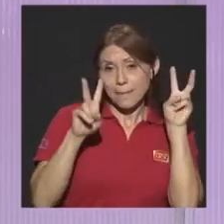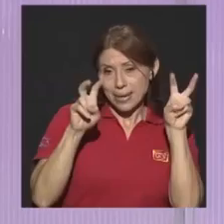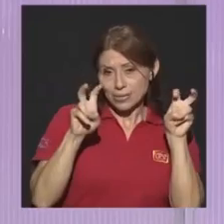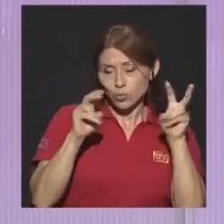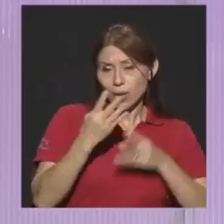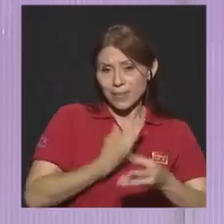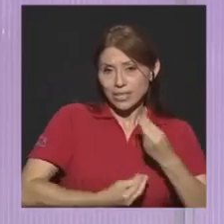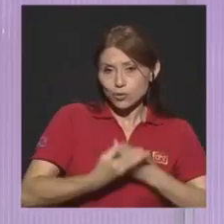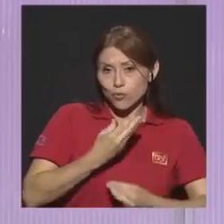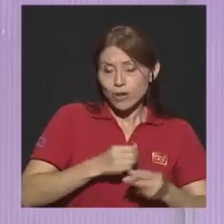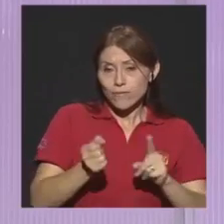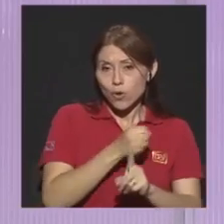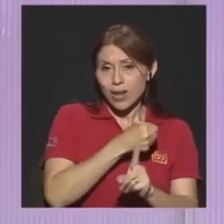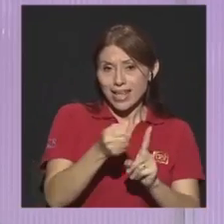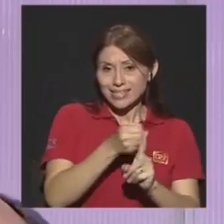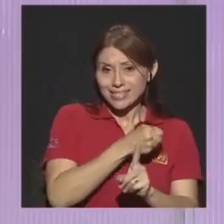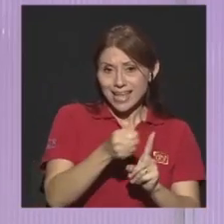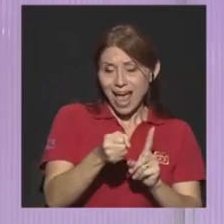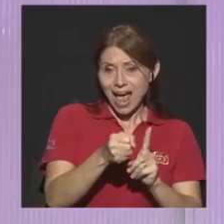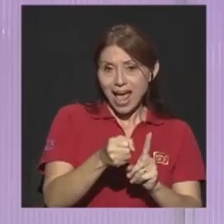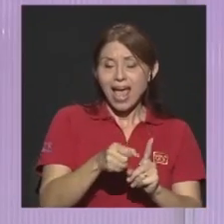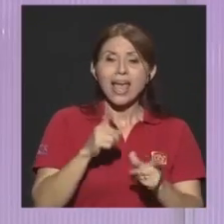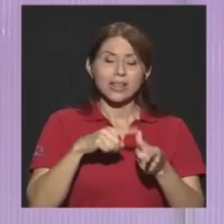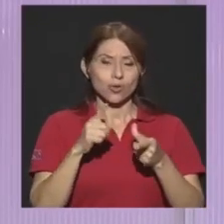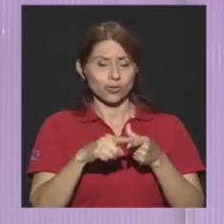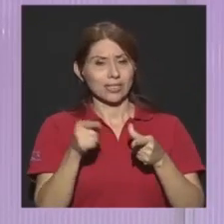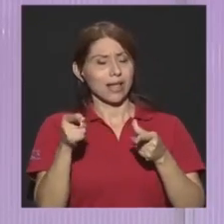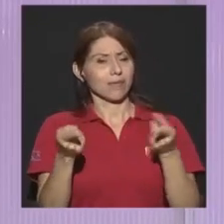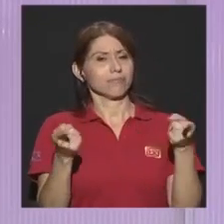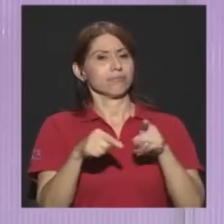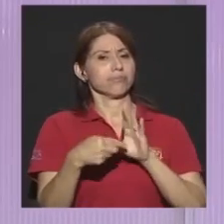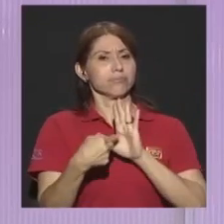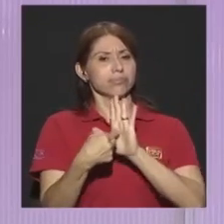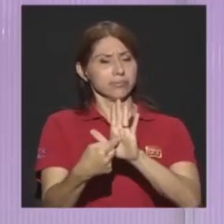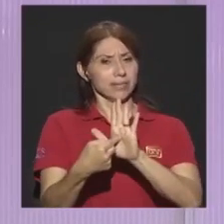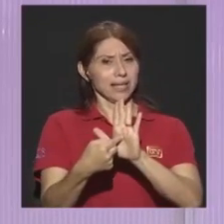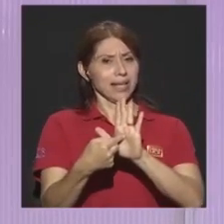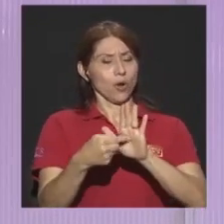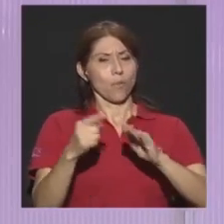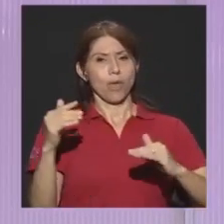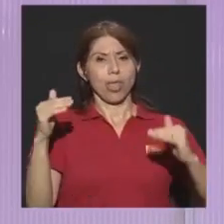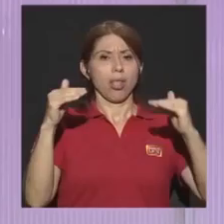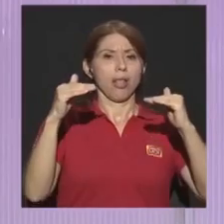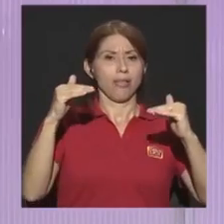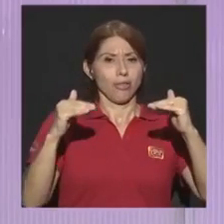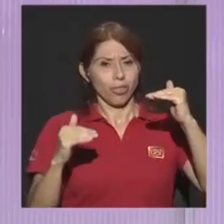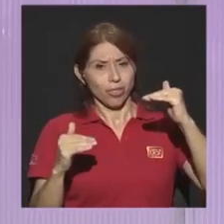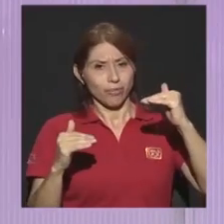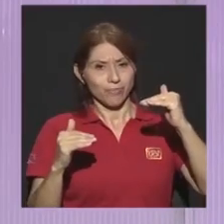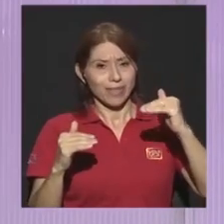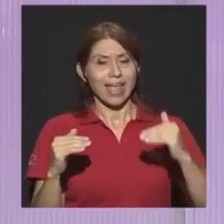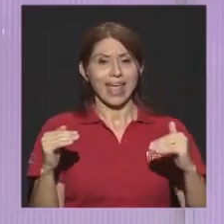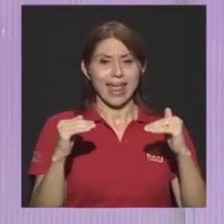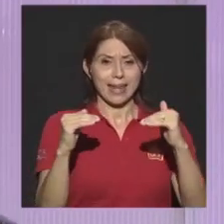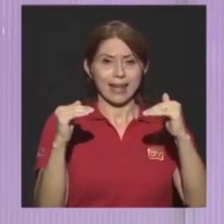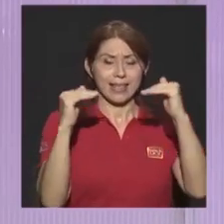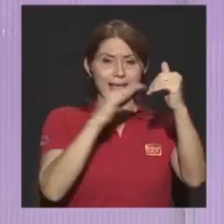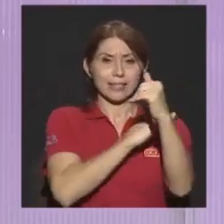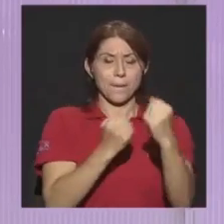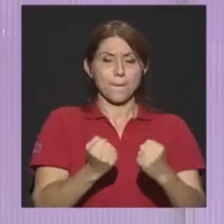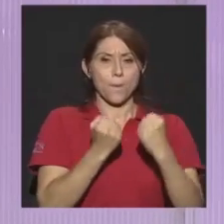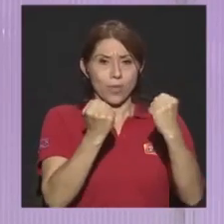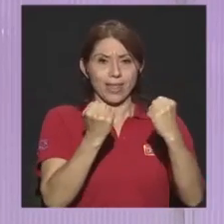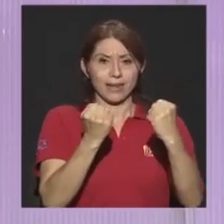a establecer una serie de asimetrías y de jerarquías de poder. Al parecer, el exdiputado menciona el tema de la